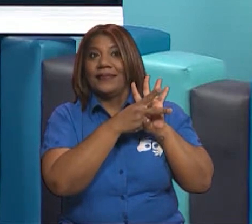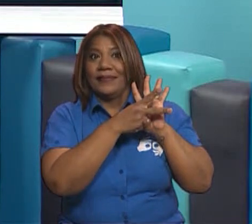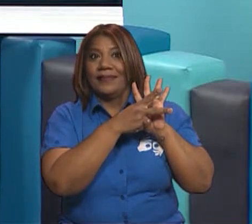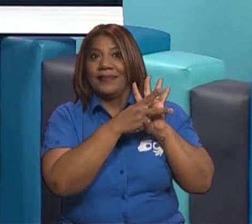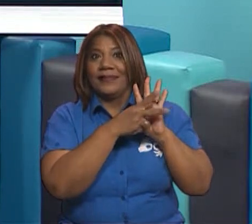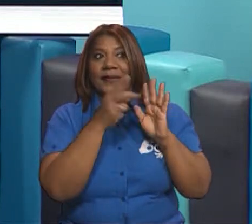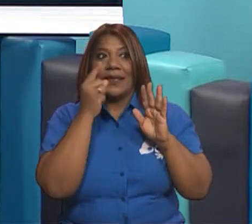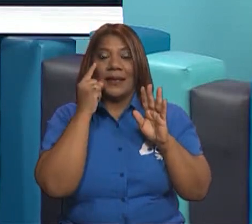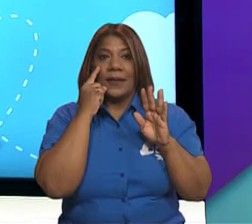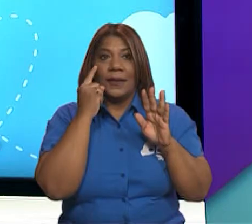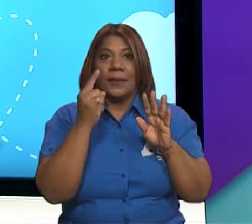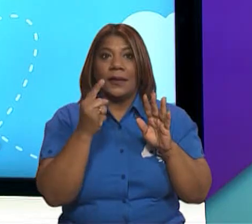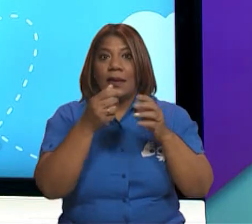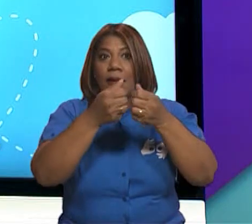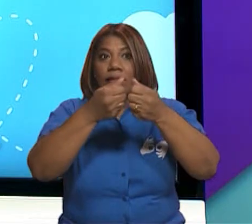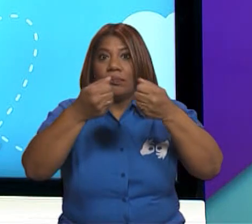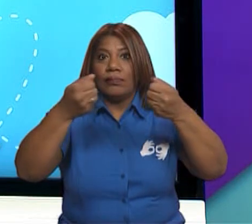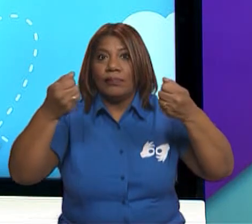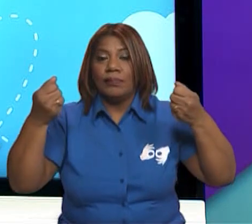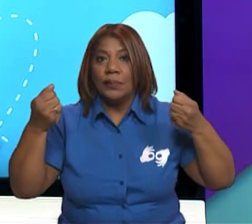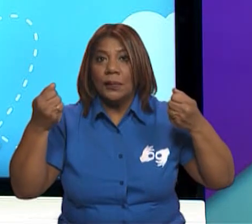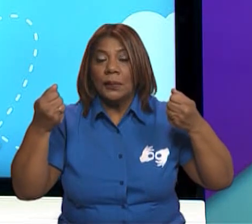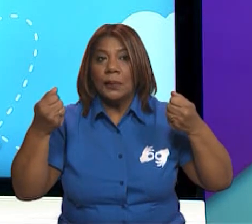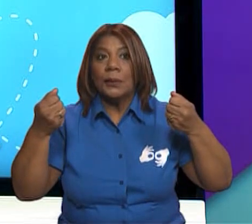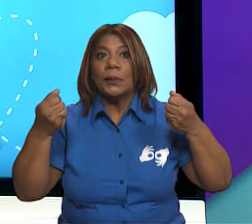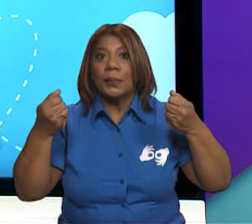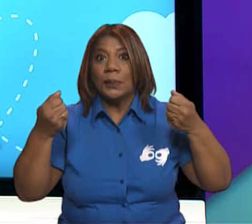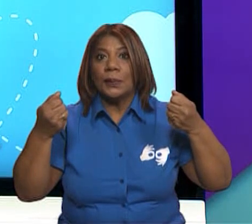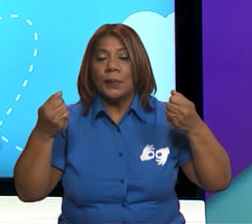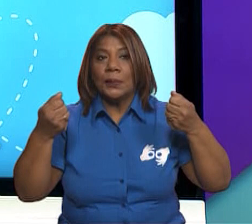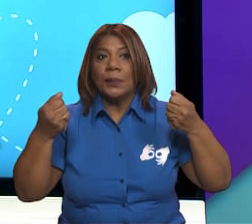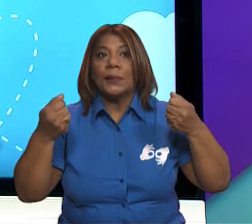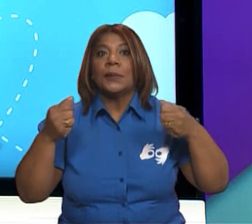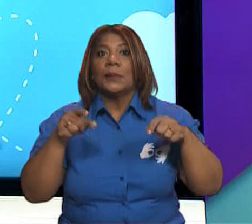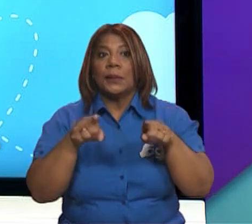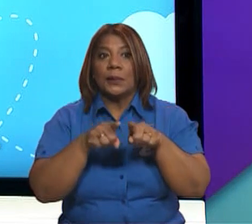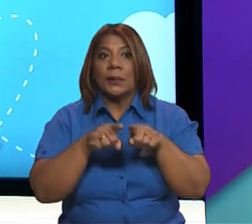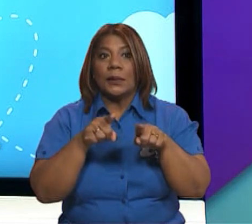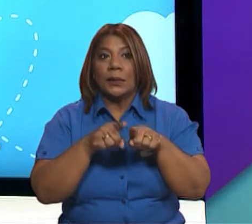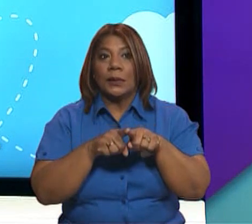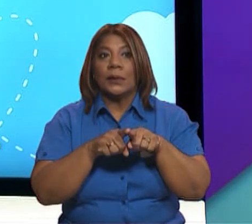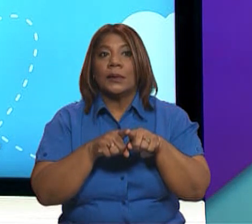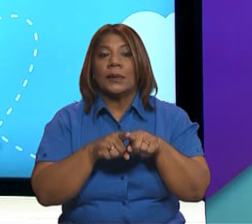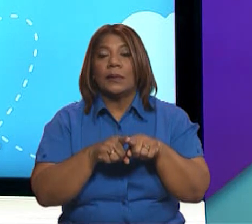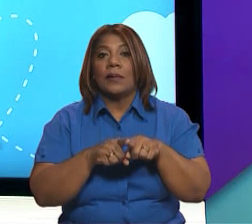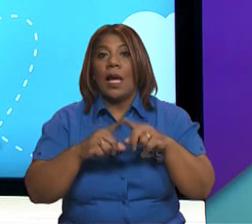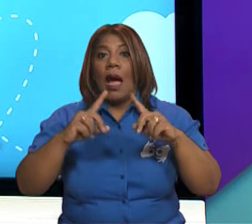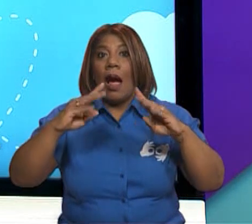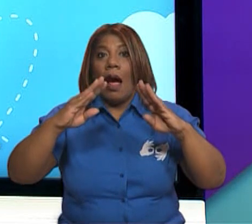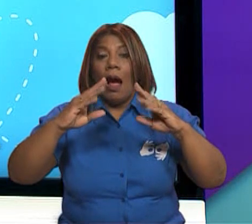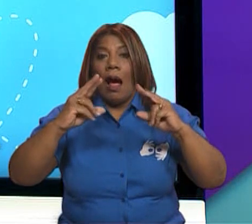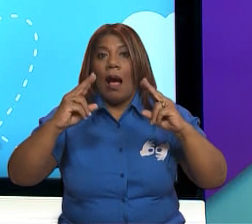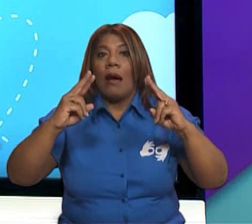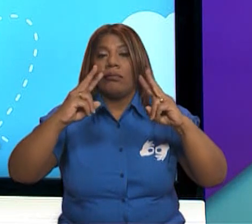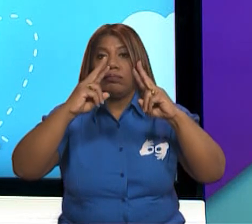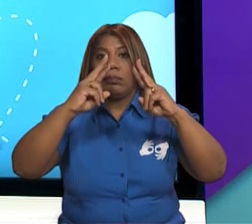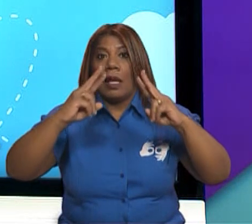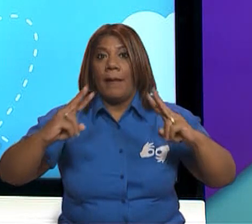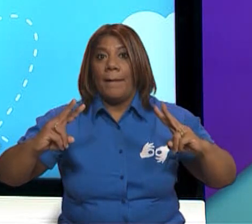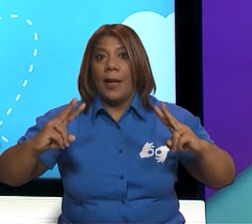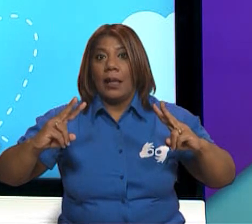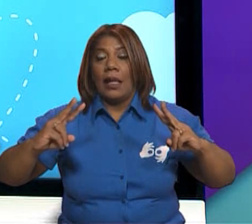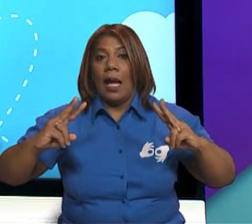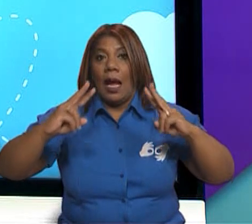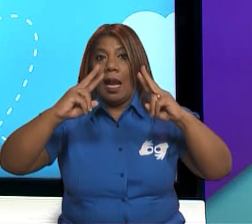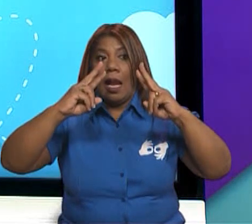el que aparece por acá, también podemos encontrar en sus esquinas la forma de algunos ángulos porque serían